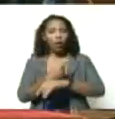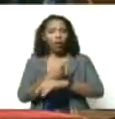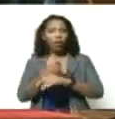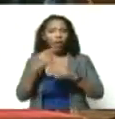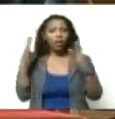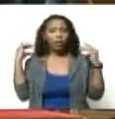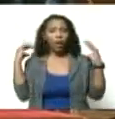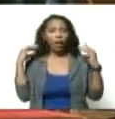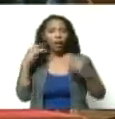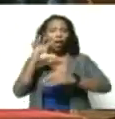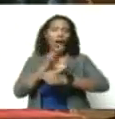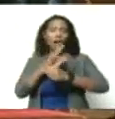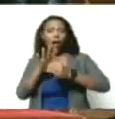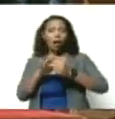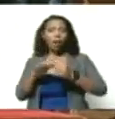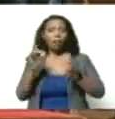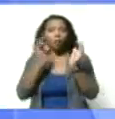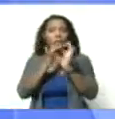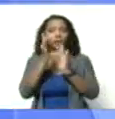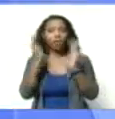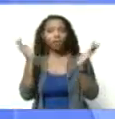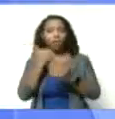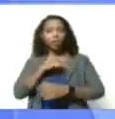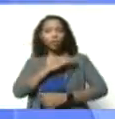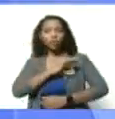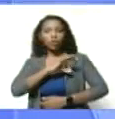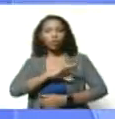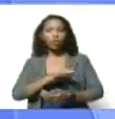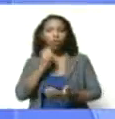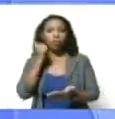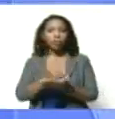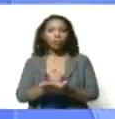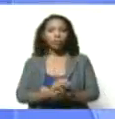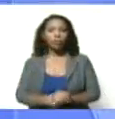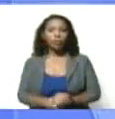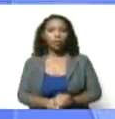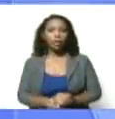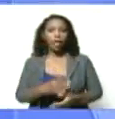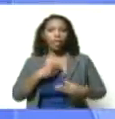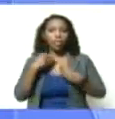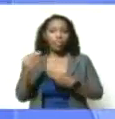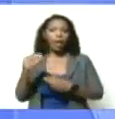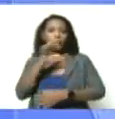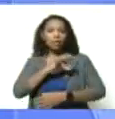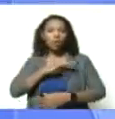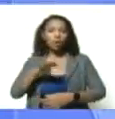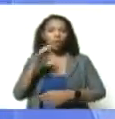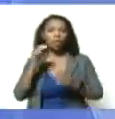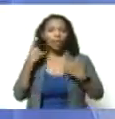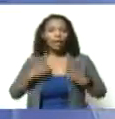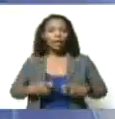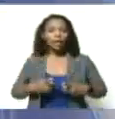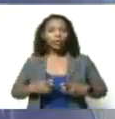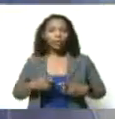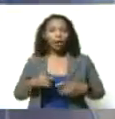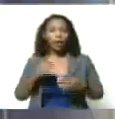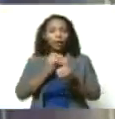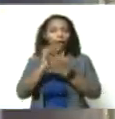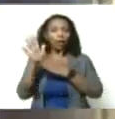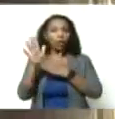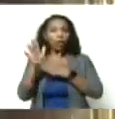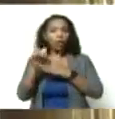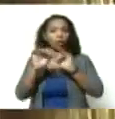ángeles y elegidos, por Jesucristo nuestro Señor. Dale, Señor, el descanso eterno.